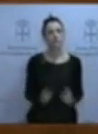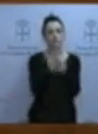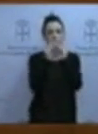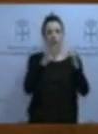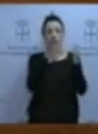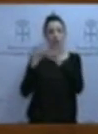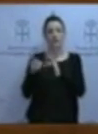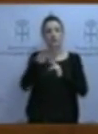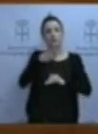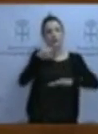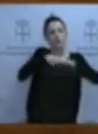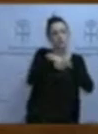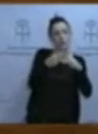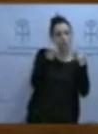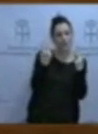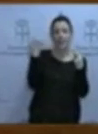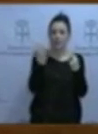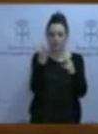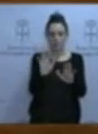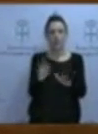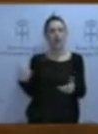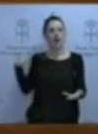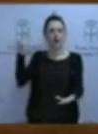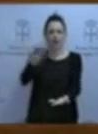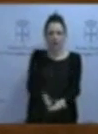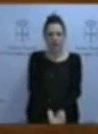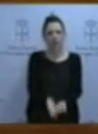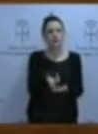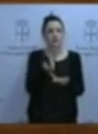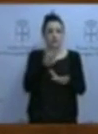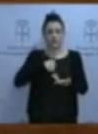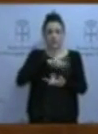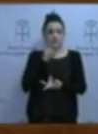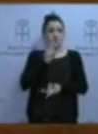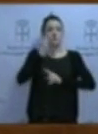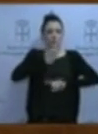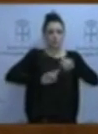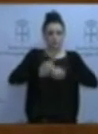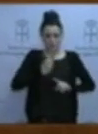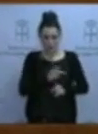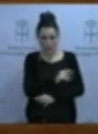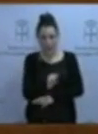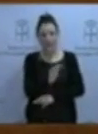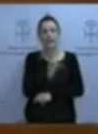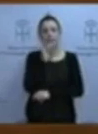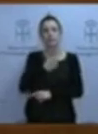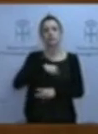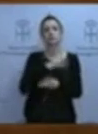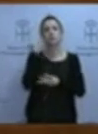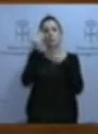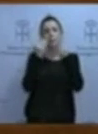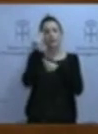pública, pero que hasta ahora vemos a regañadientes, y consideramos que el ISPA no puede